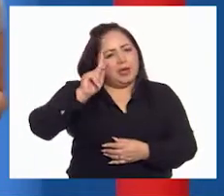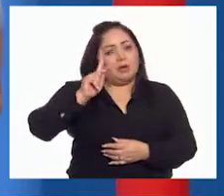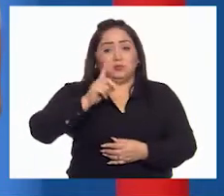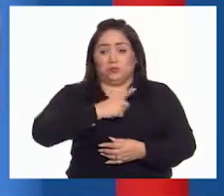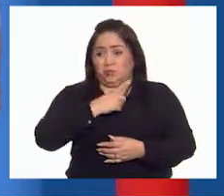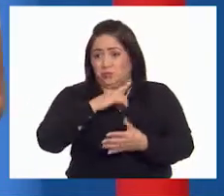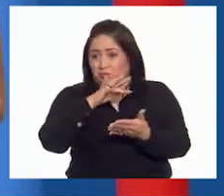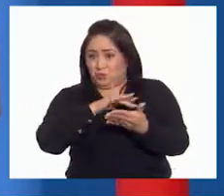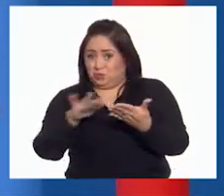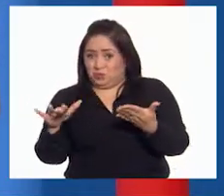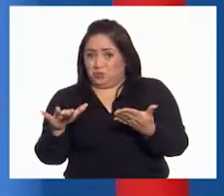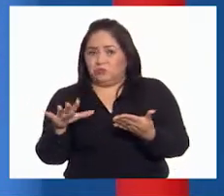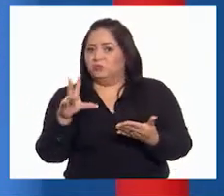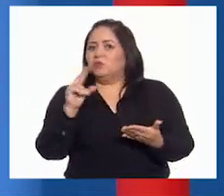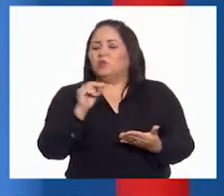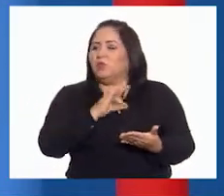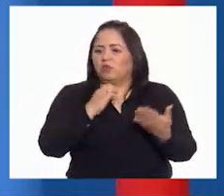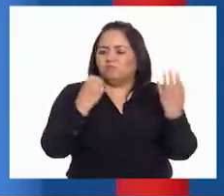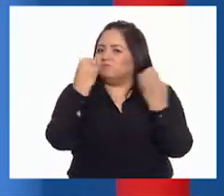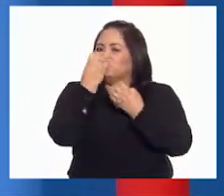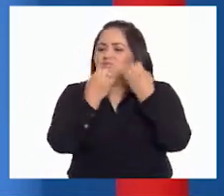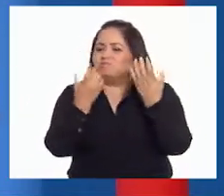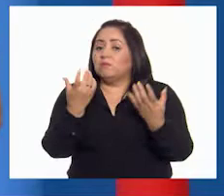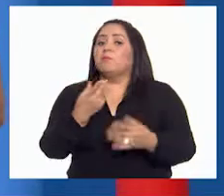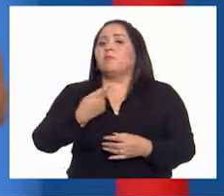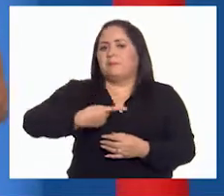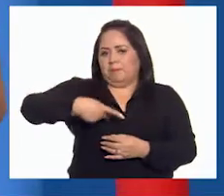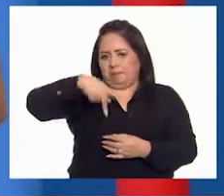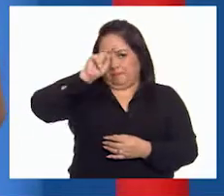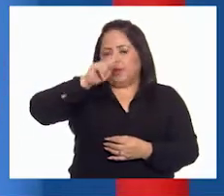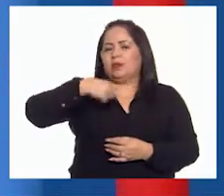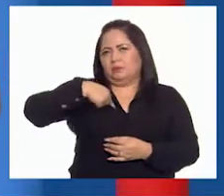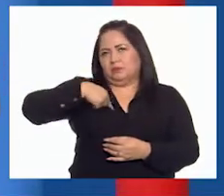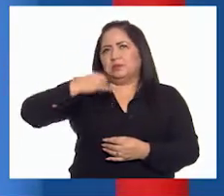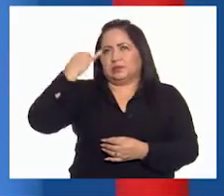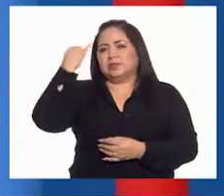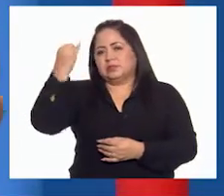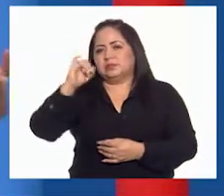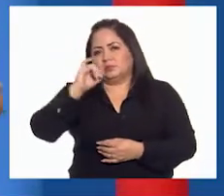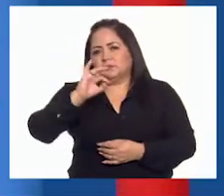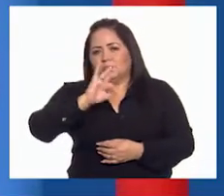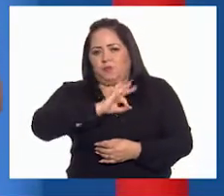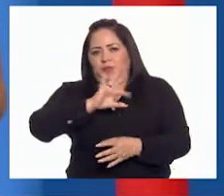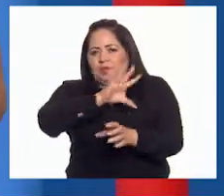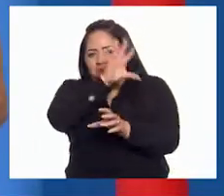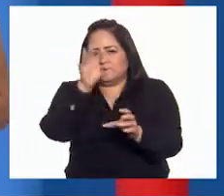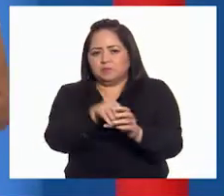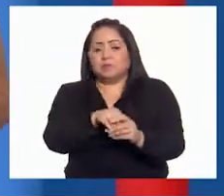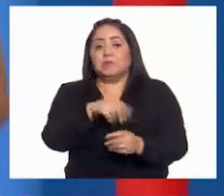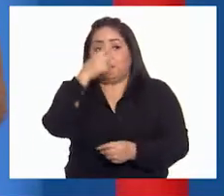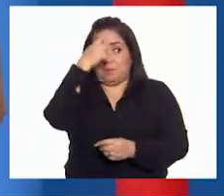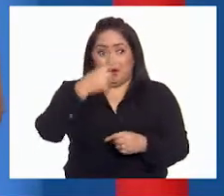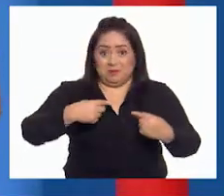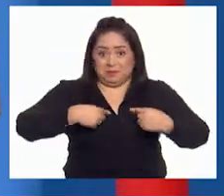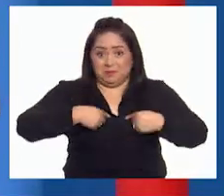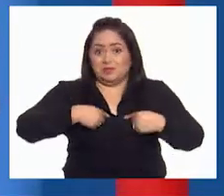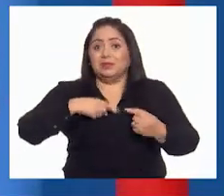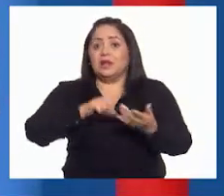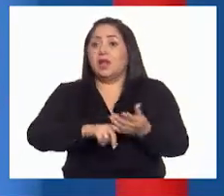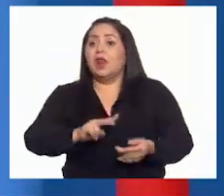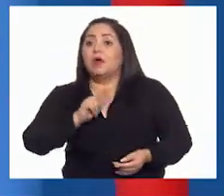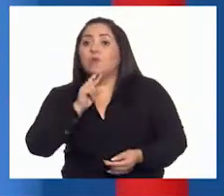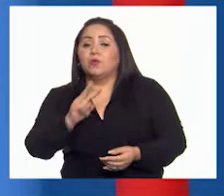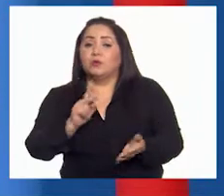solo leerlo no podría analizarlo, pero sí tengo una idea o percepción general. Para mí, la voz